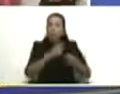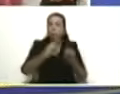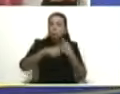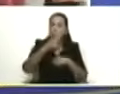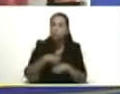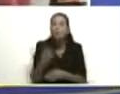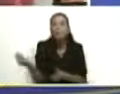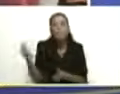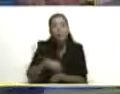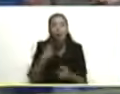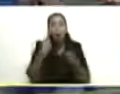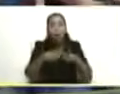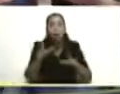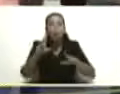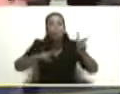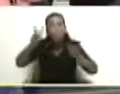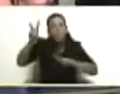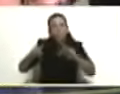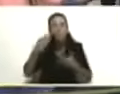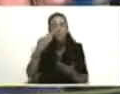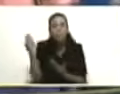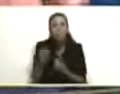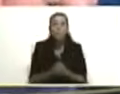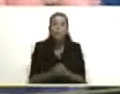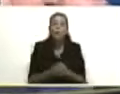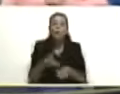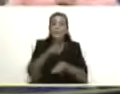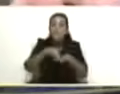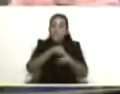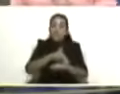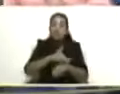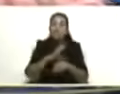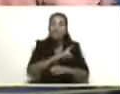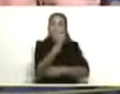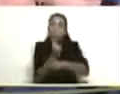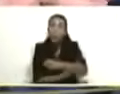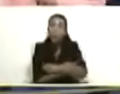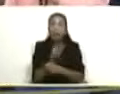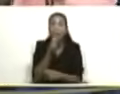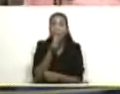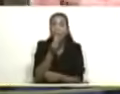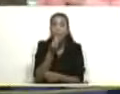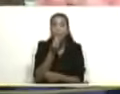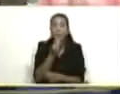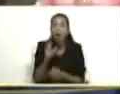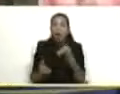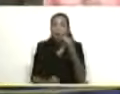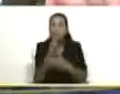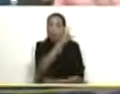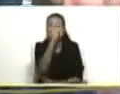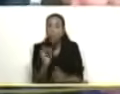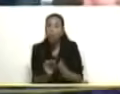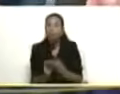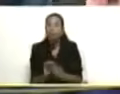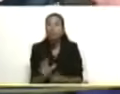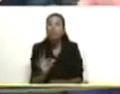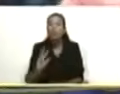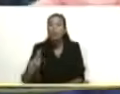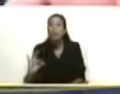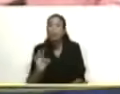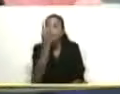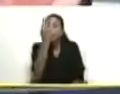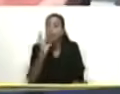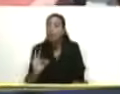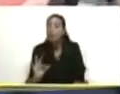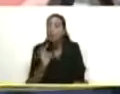seguimos adelante, por aquí tenemos entonces... Ministerio del Poder Popular para Alimentación, fundado en Revolución. Leal